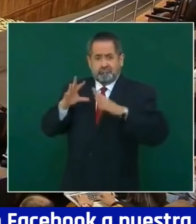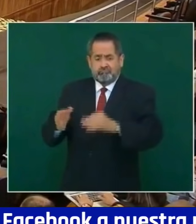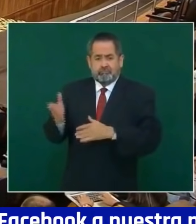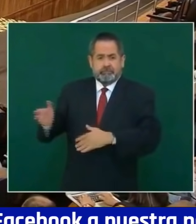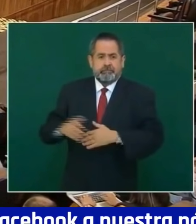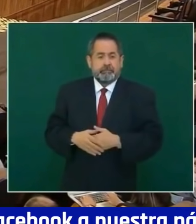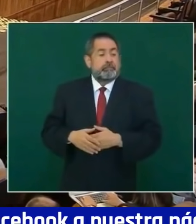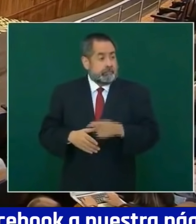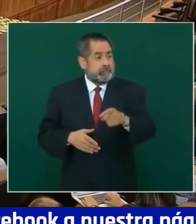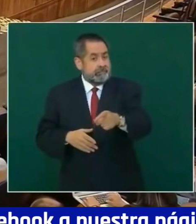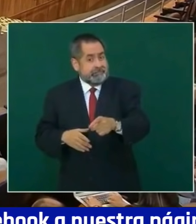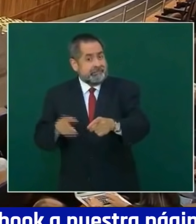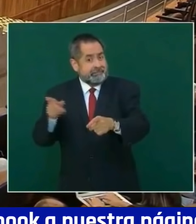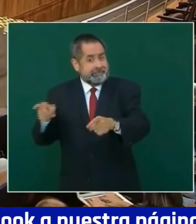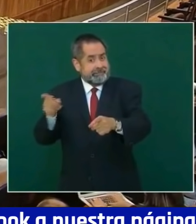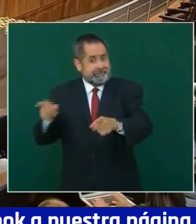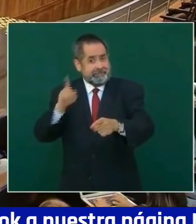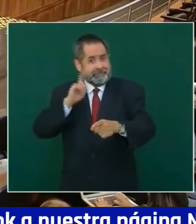maestra Ifigenia,